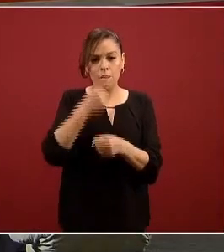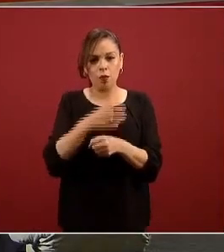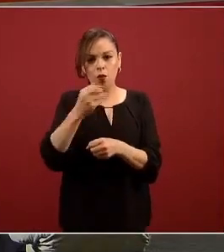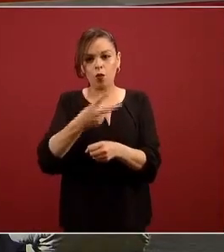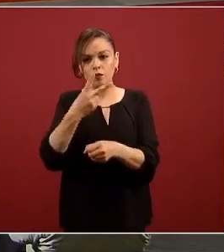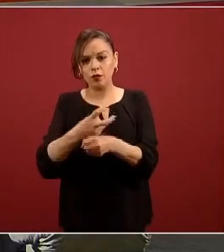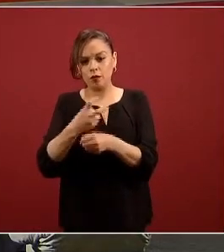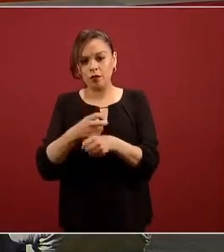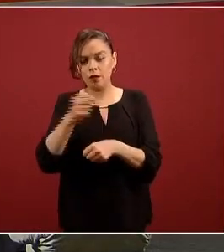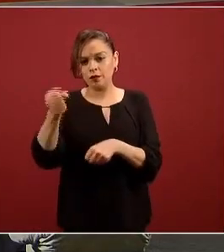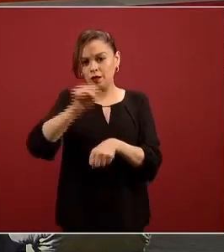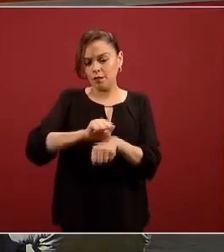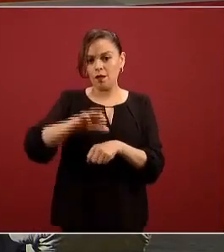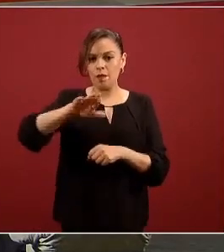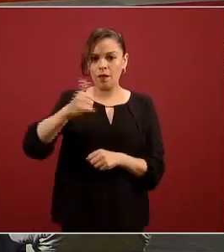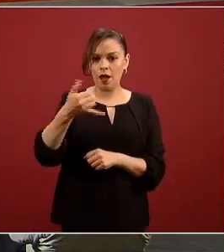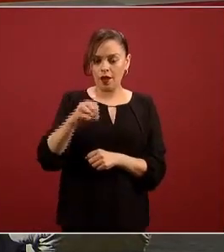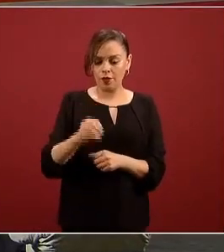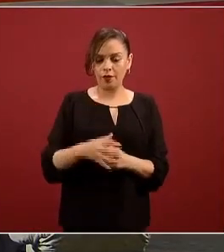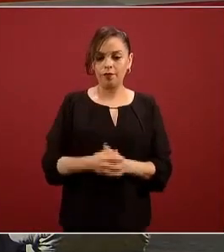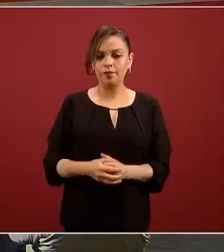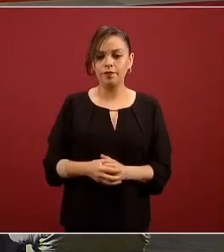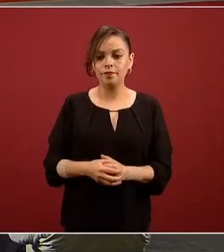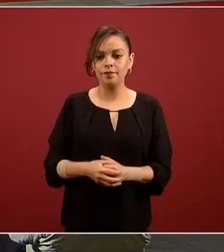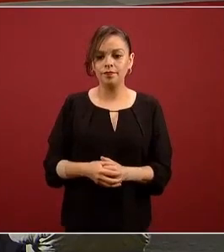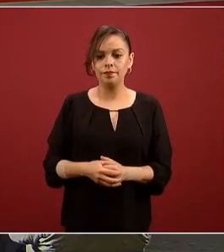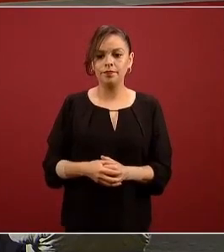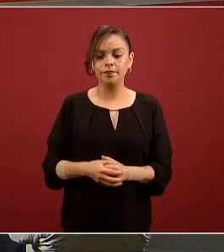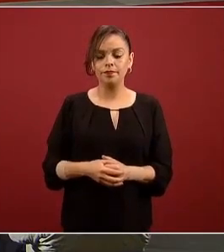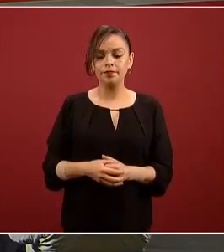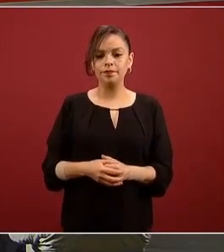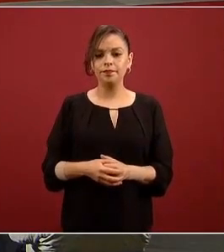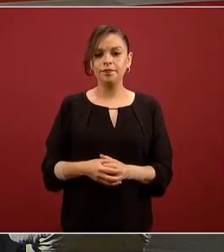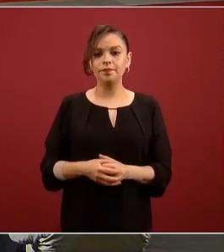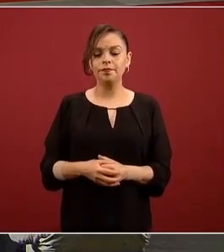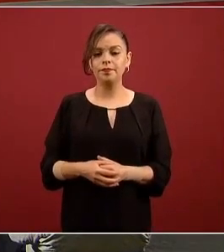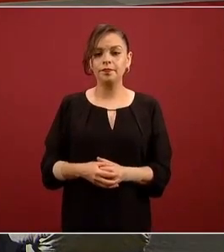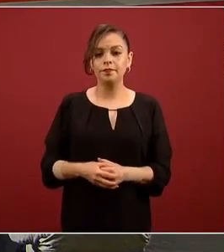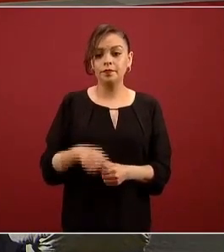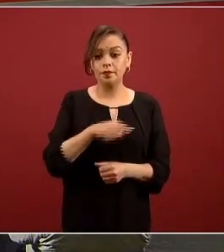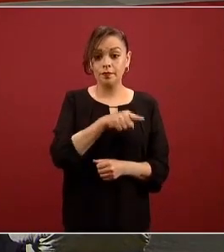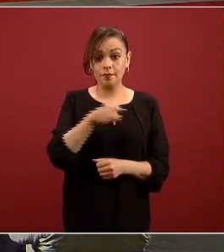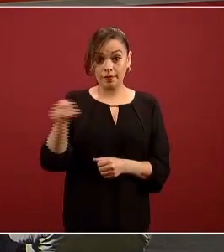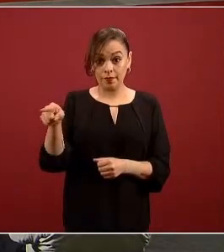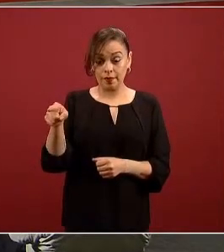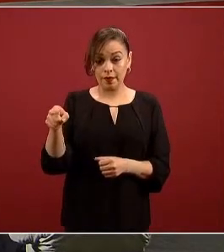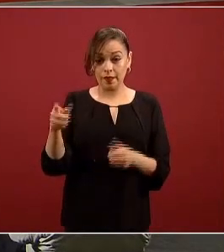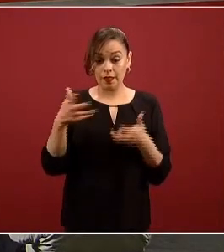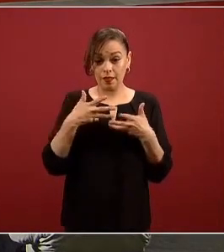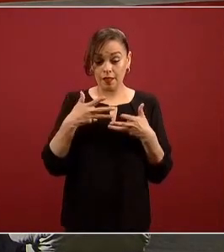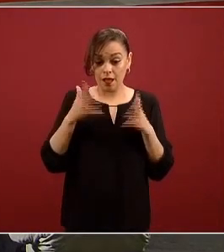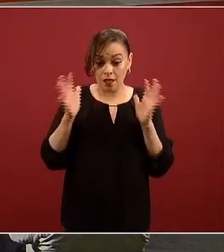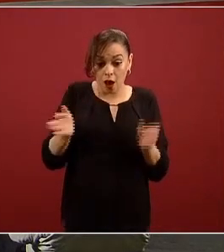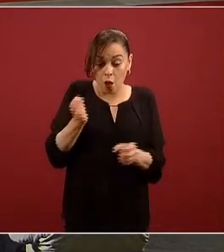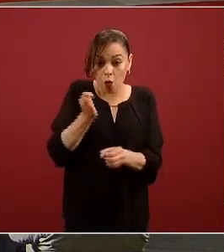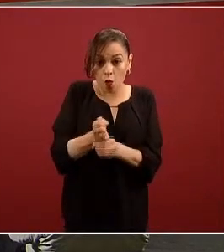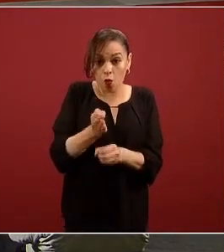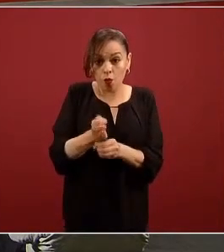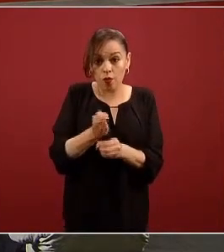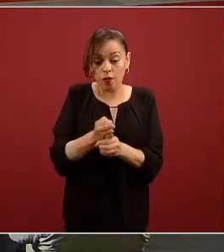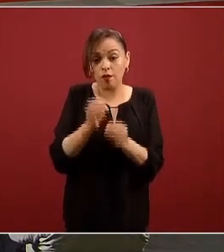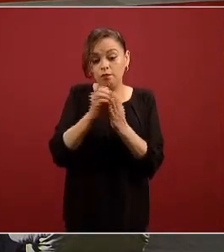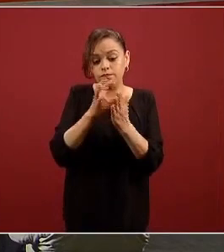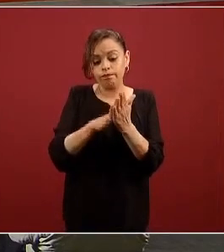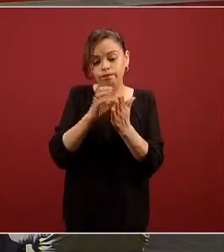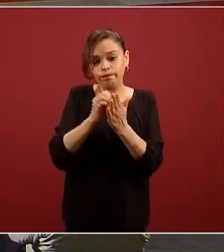de tipo ámbar y de control de gases ninguno de éstos tiene a la fecha todos los requerimientos